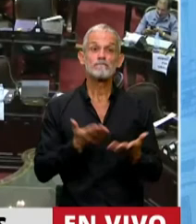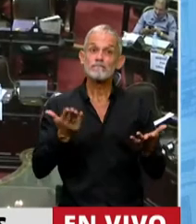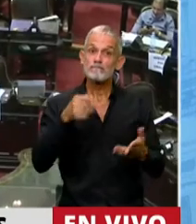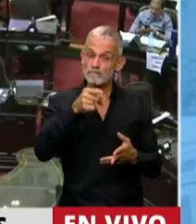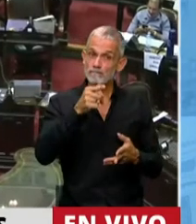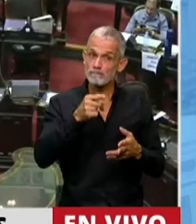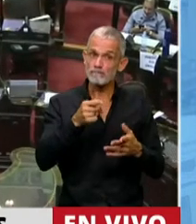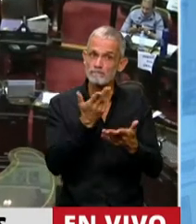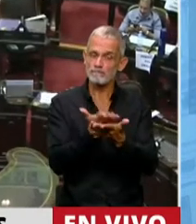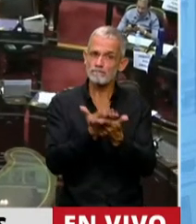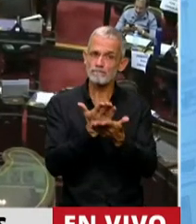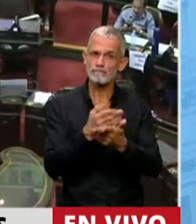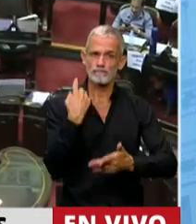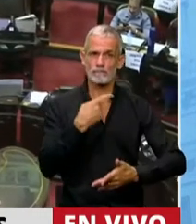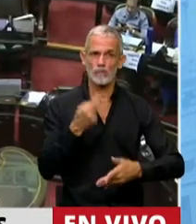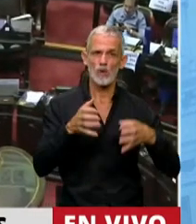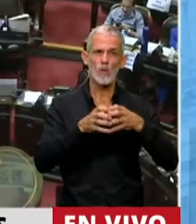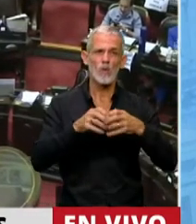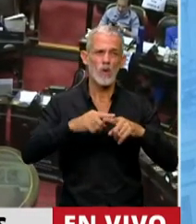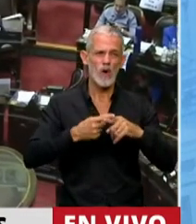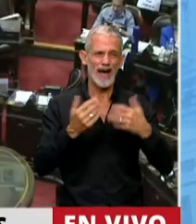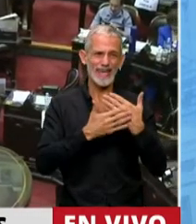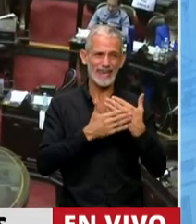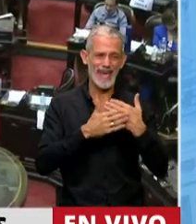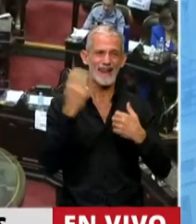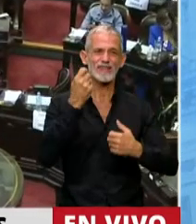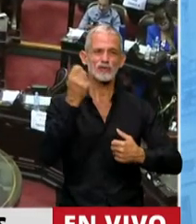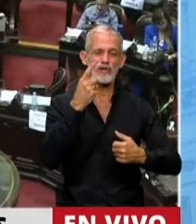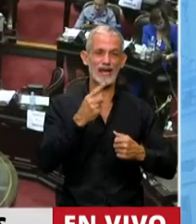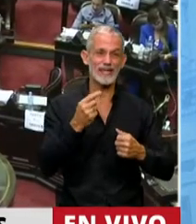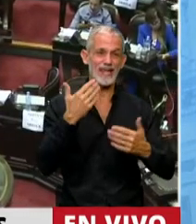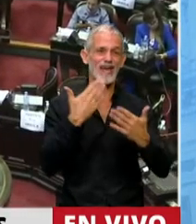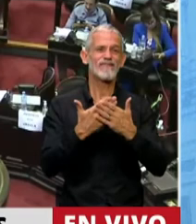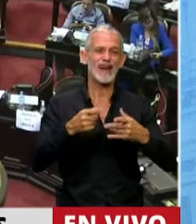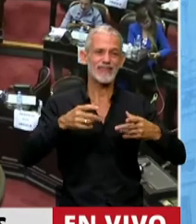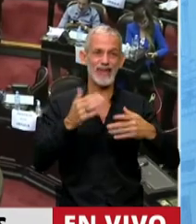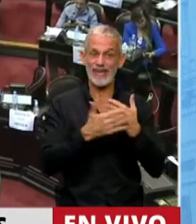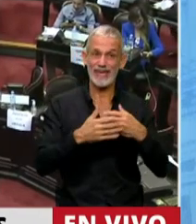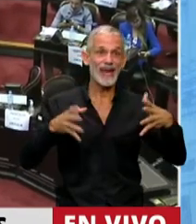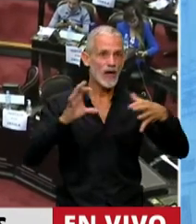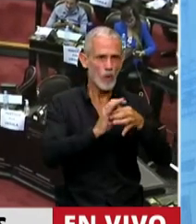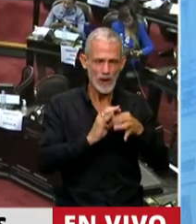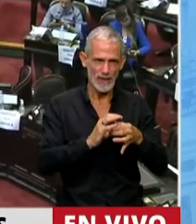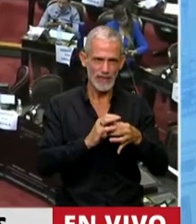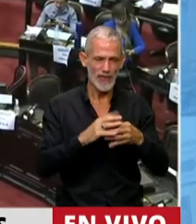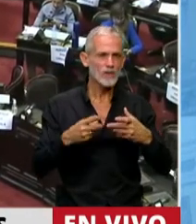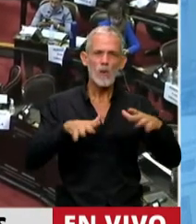Ese es el planteo que hacemos desde Izquierda Socialista y del Frente de Izquierda Unida. Hay que formar un